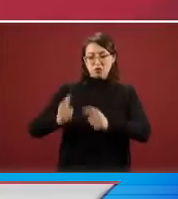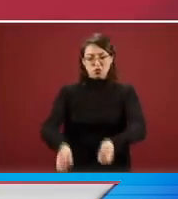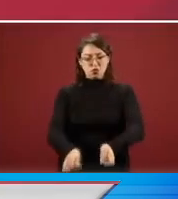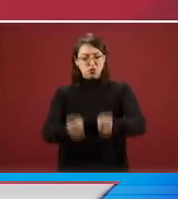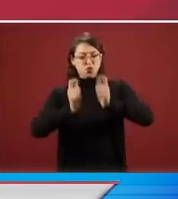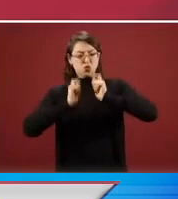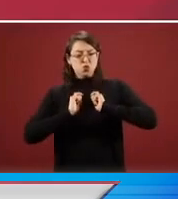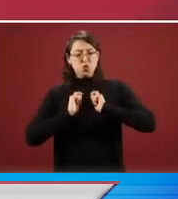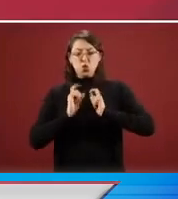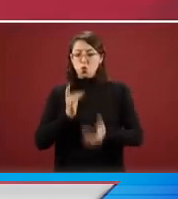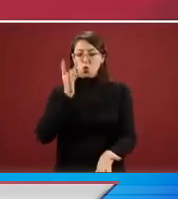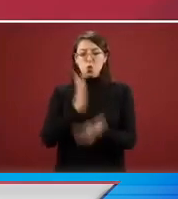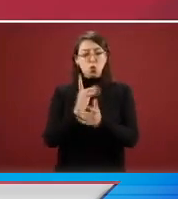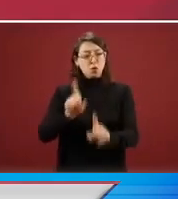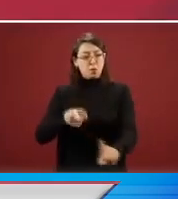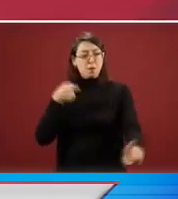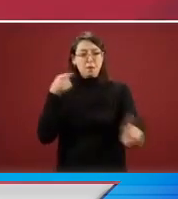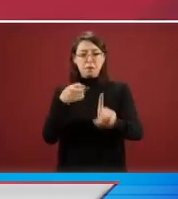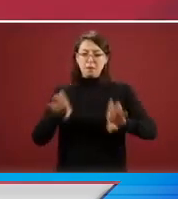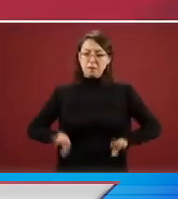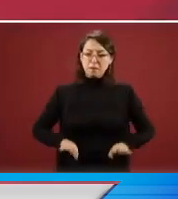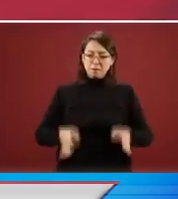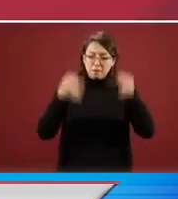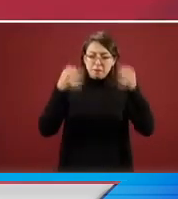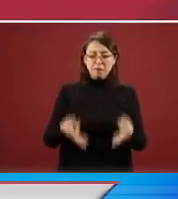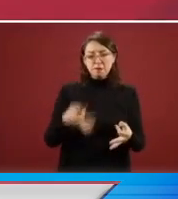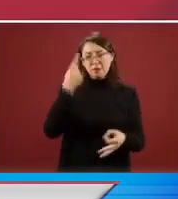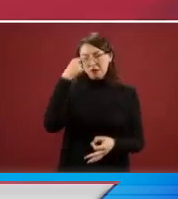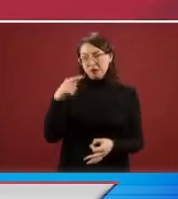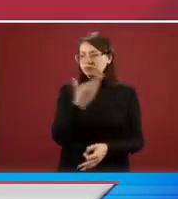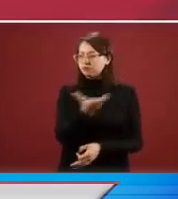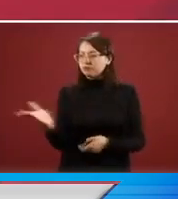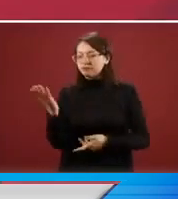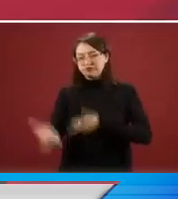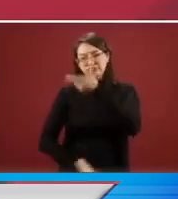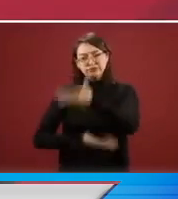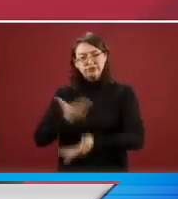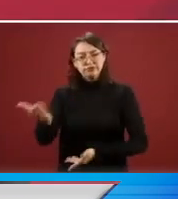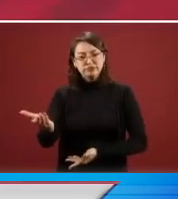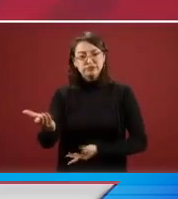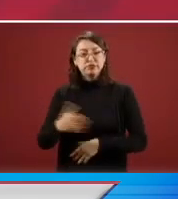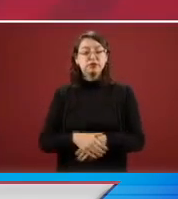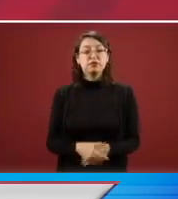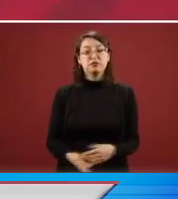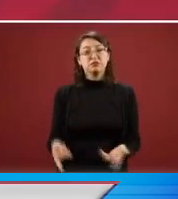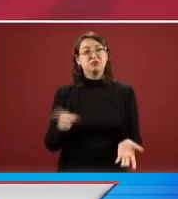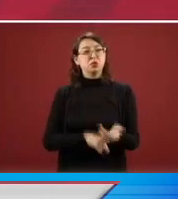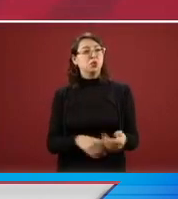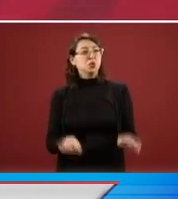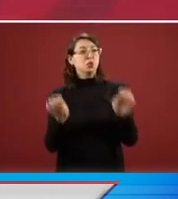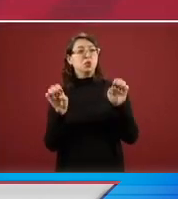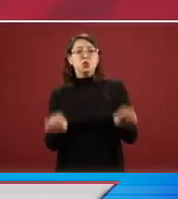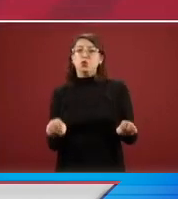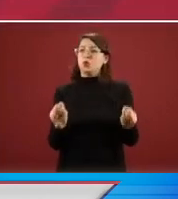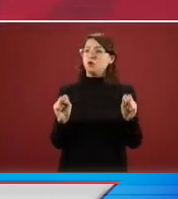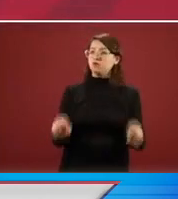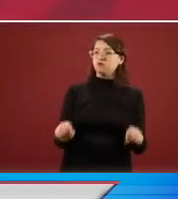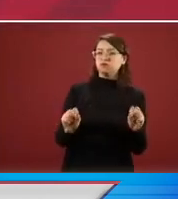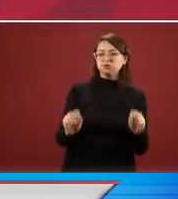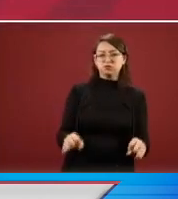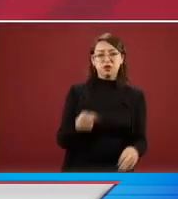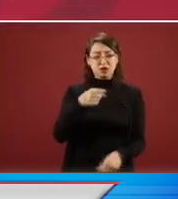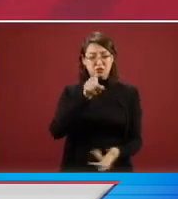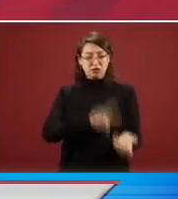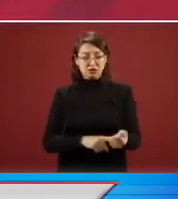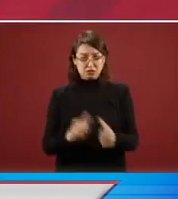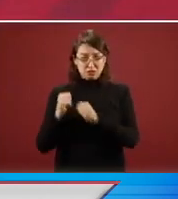atender a los jóvenes y que haya trabajo, y nadie se vea obligado a tomar el camino de las conductas antisociales. Trabajar más en tener información,